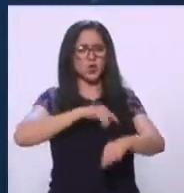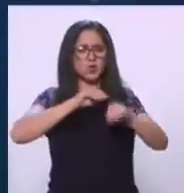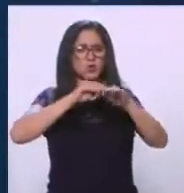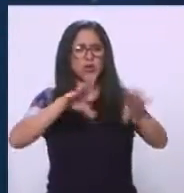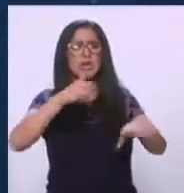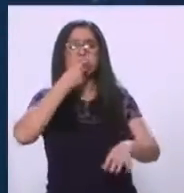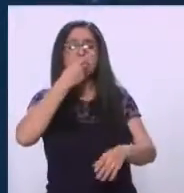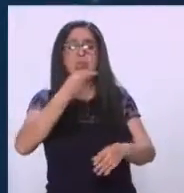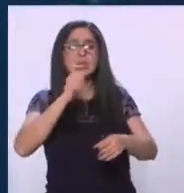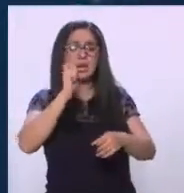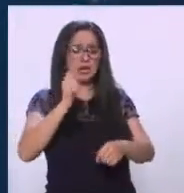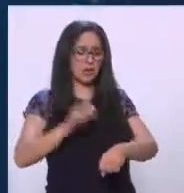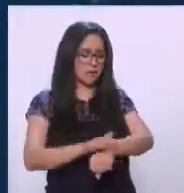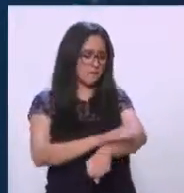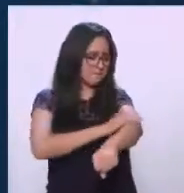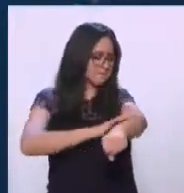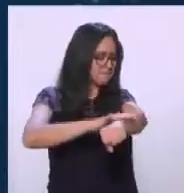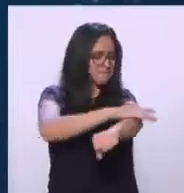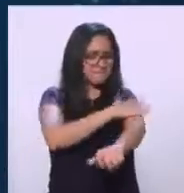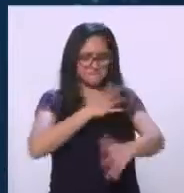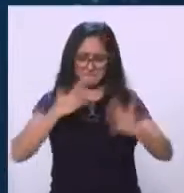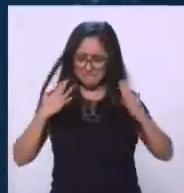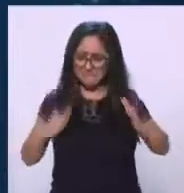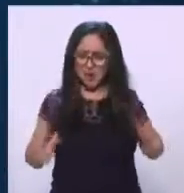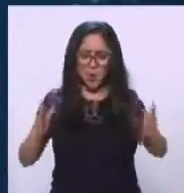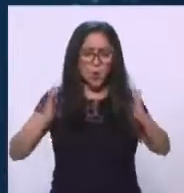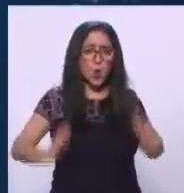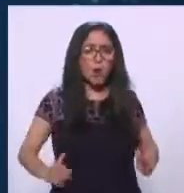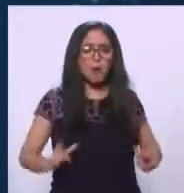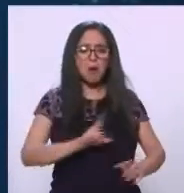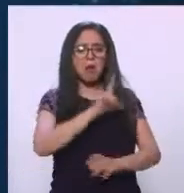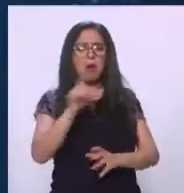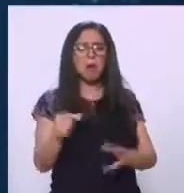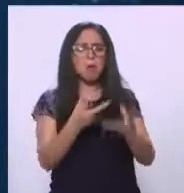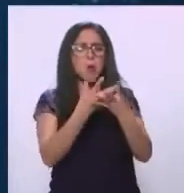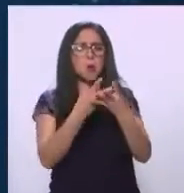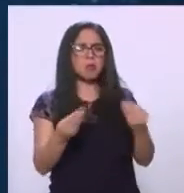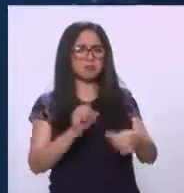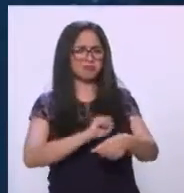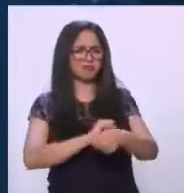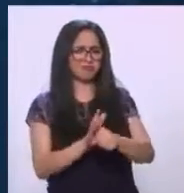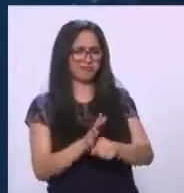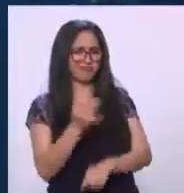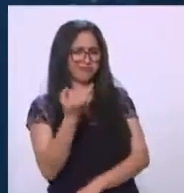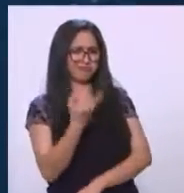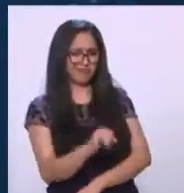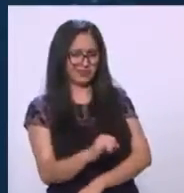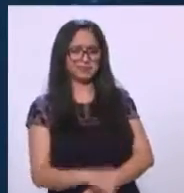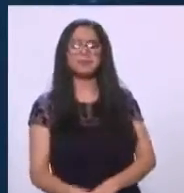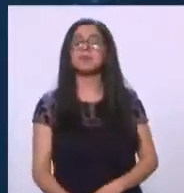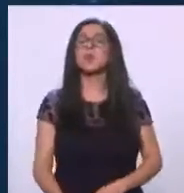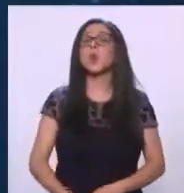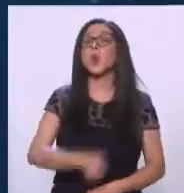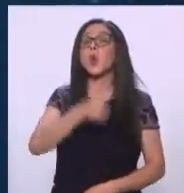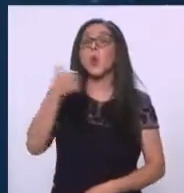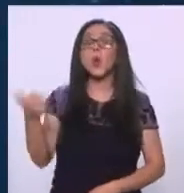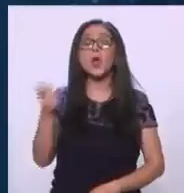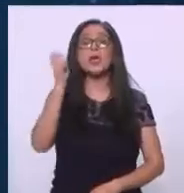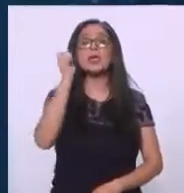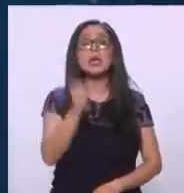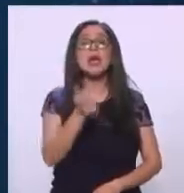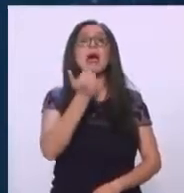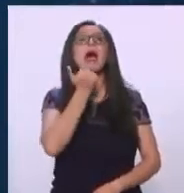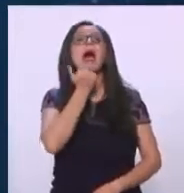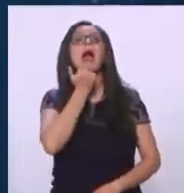bálsamo que te lo untas por todo el cuerpo y te cura de la COVID. Luego, por ejemplo, había otra de tomar alcohol, pero el alcohol así de